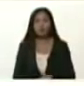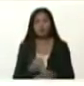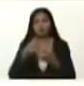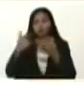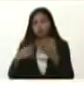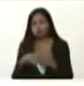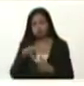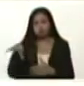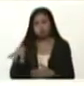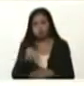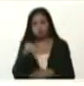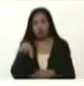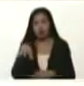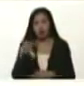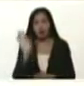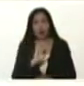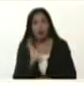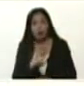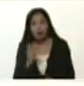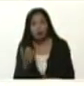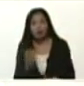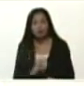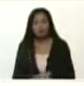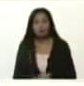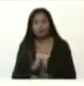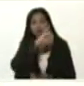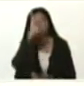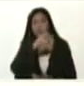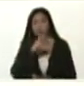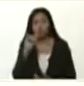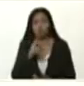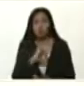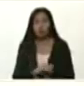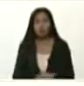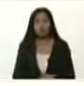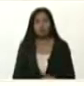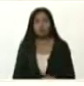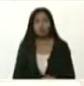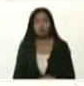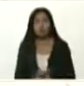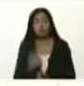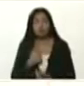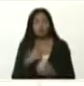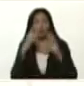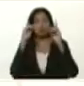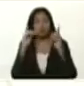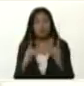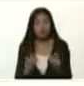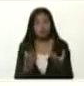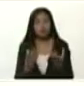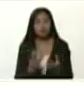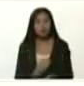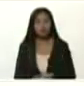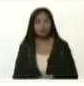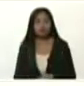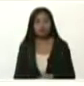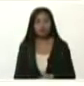etcétera, Caracas, Zulia. He decidido, en